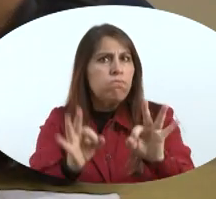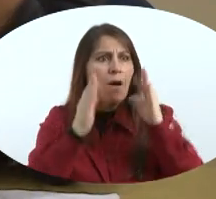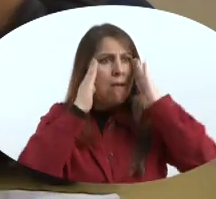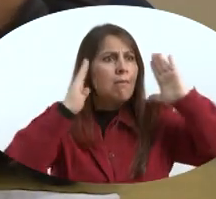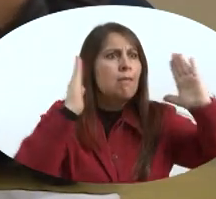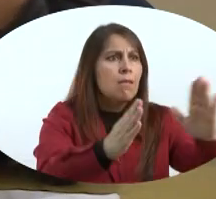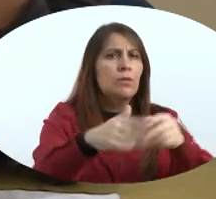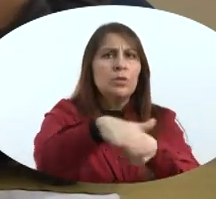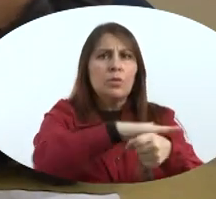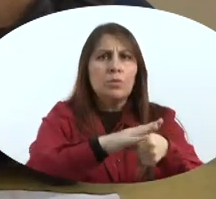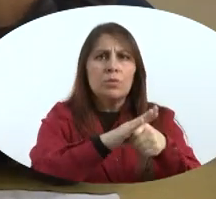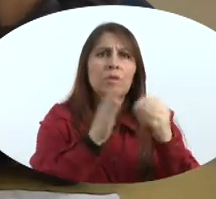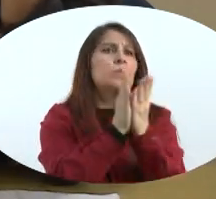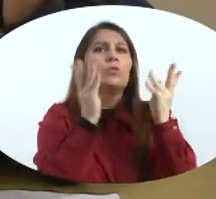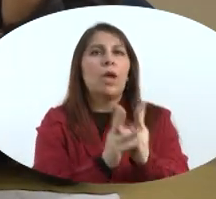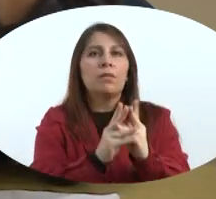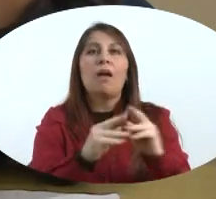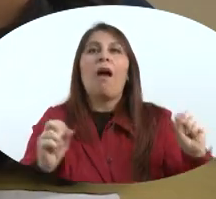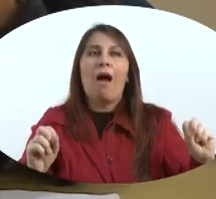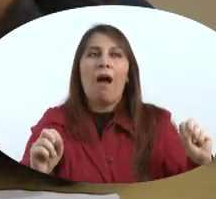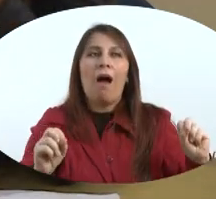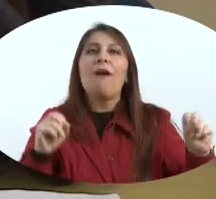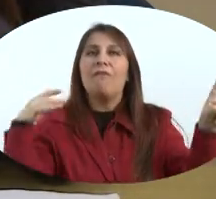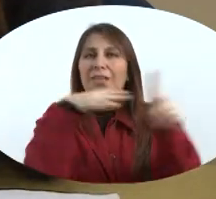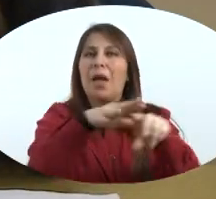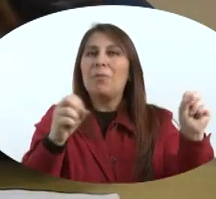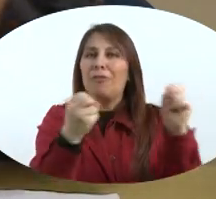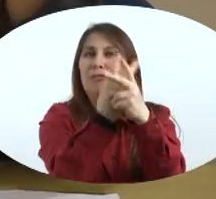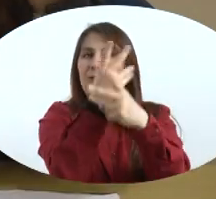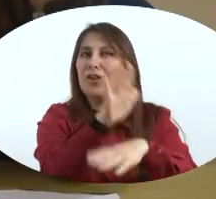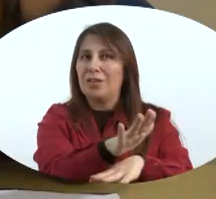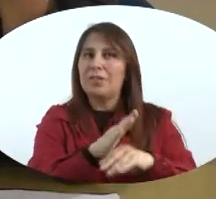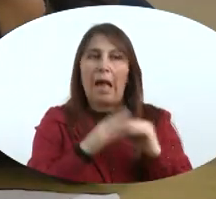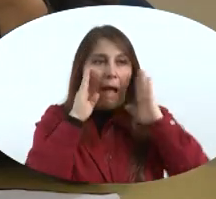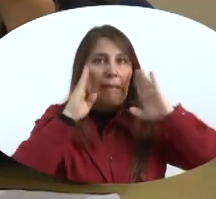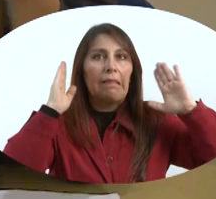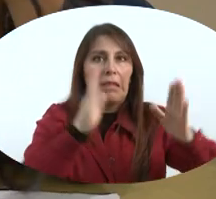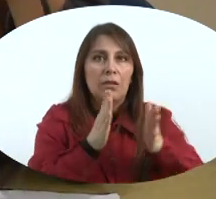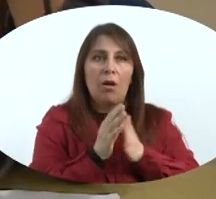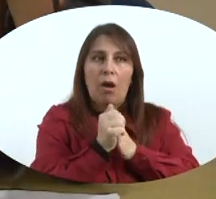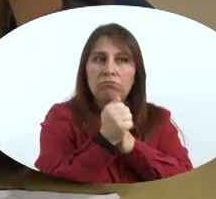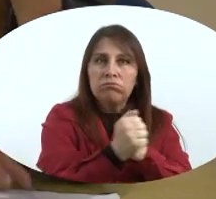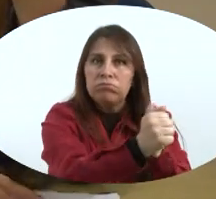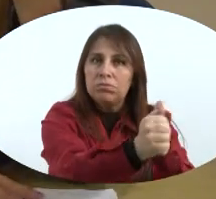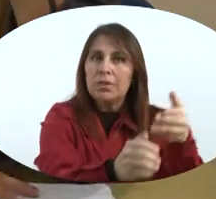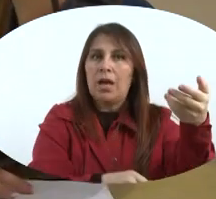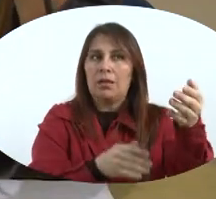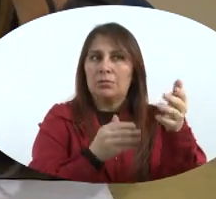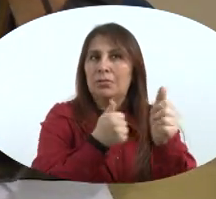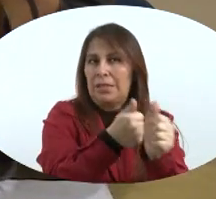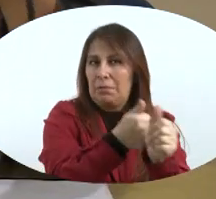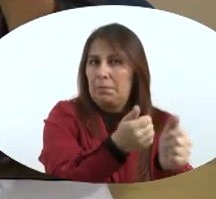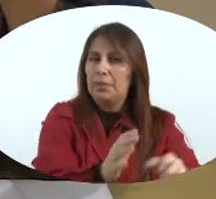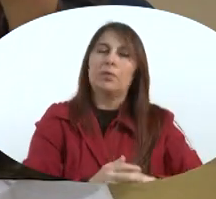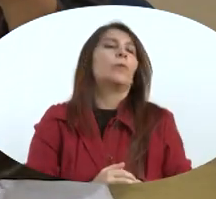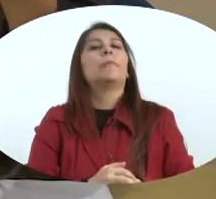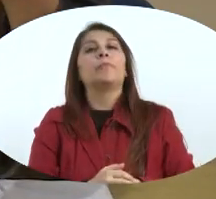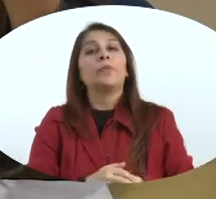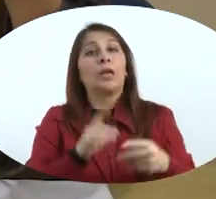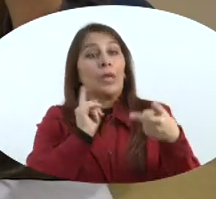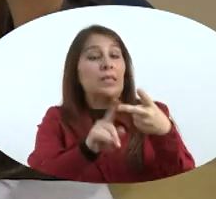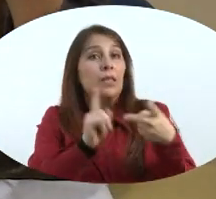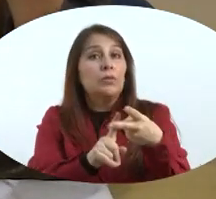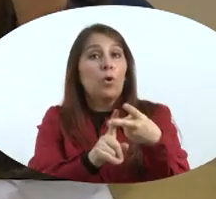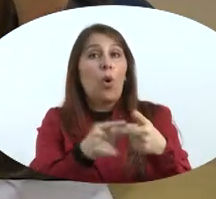estos casos y dándole después el acompañamiento pertinente por eso desde la representación tenemos varias propuestas uno pues vamos a rechazar